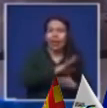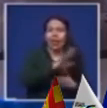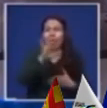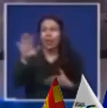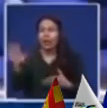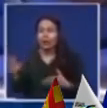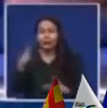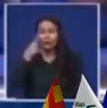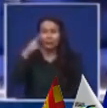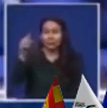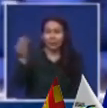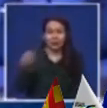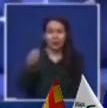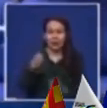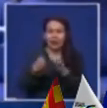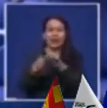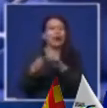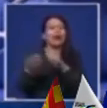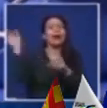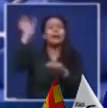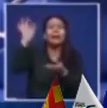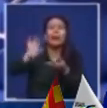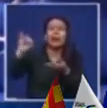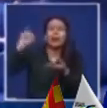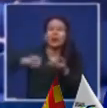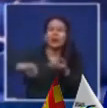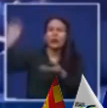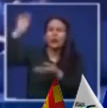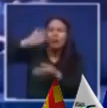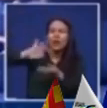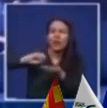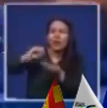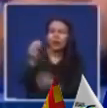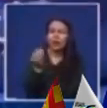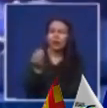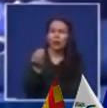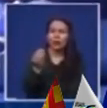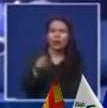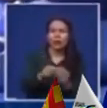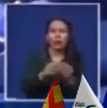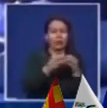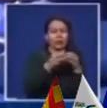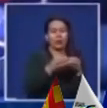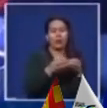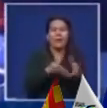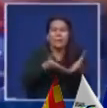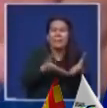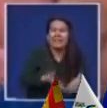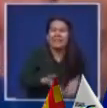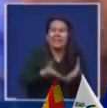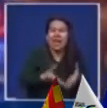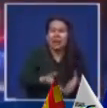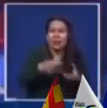este virus, si ustedes ven, es un virus pequeñito. Puede ser el virus del sarampión, este que está aquí. En cambio, este es un virus pesado. Vean la